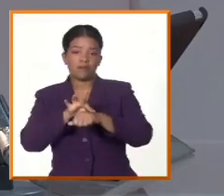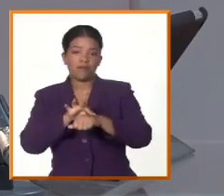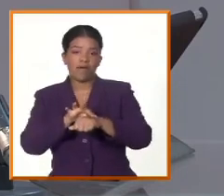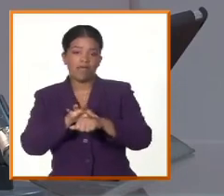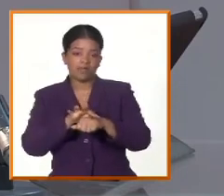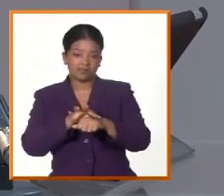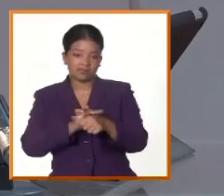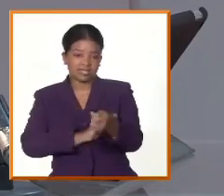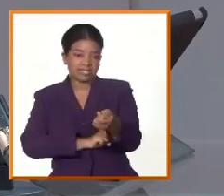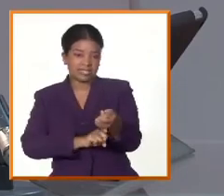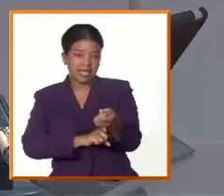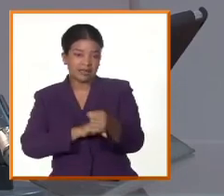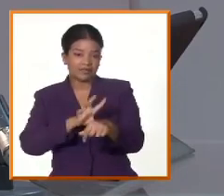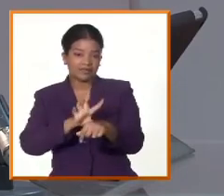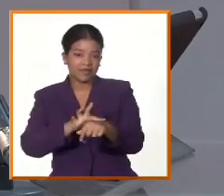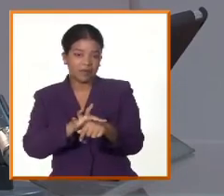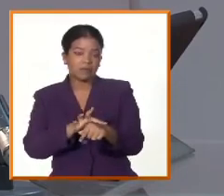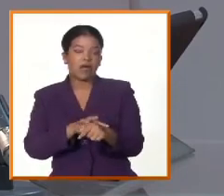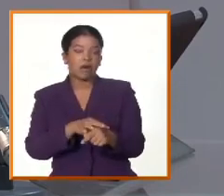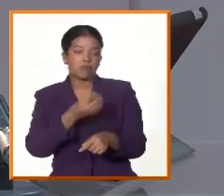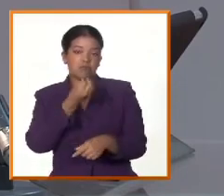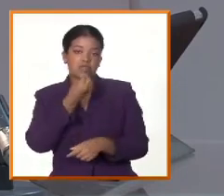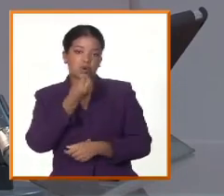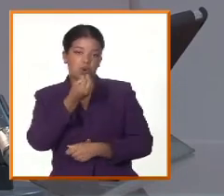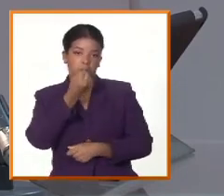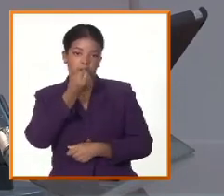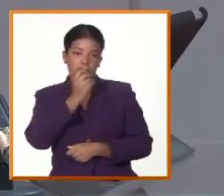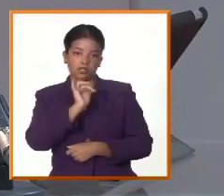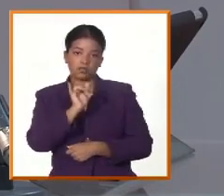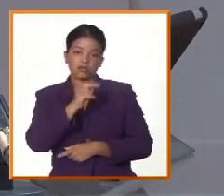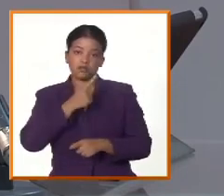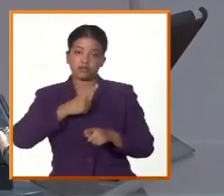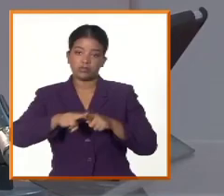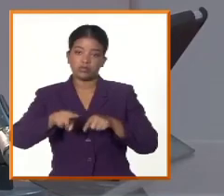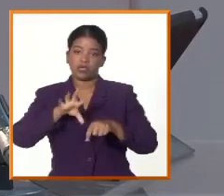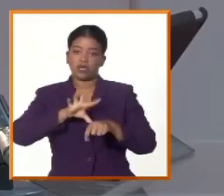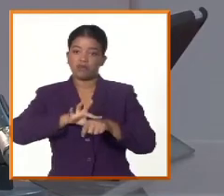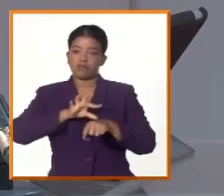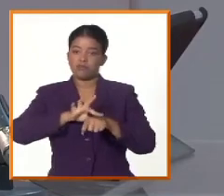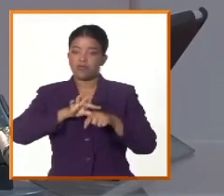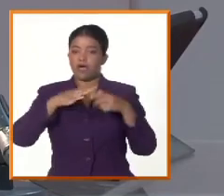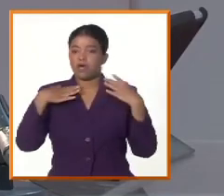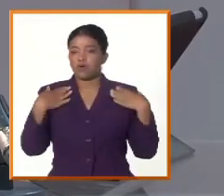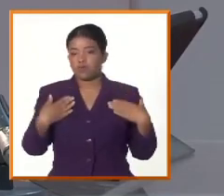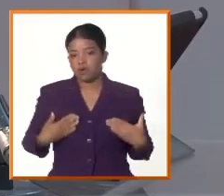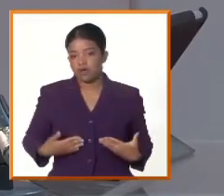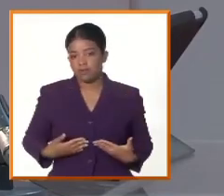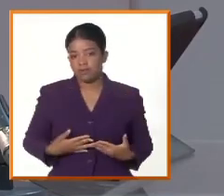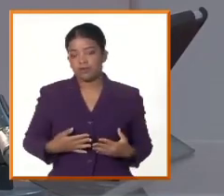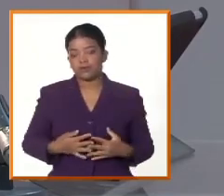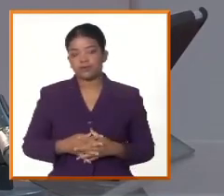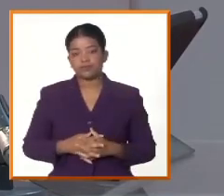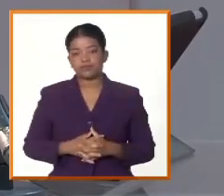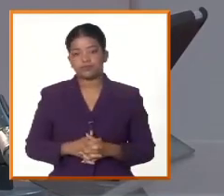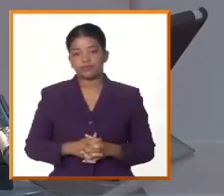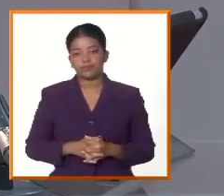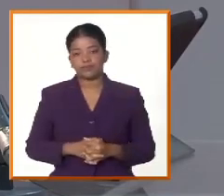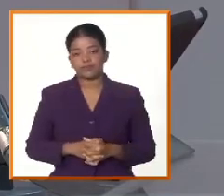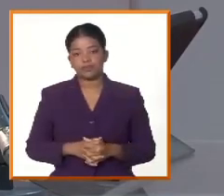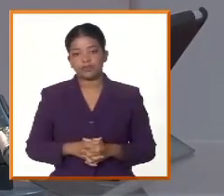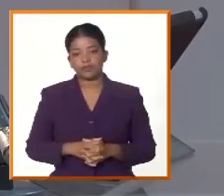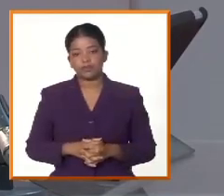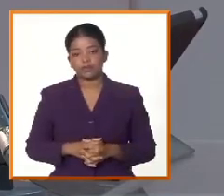ahorita mencionaba la el diseño de productos para enfermedades metabólicas hay también incluyen los